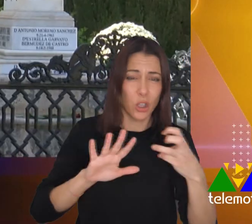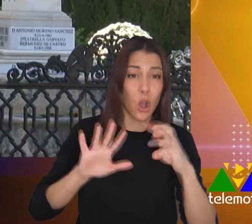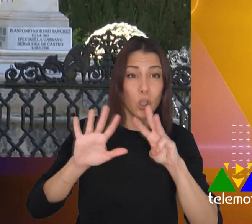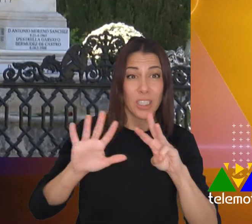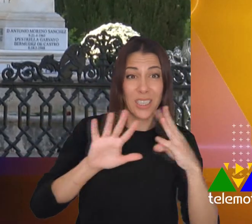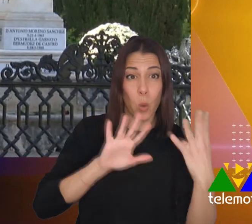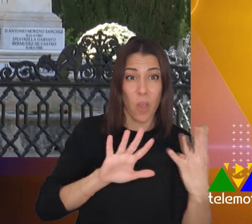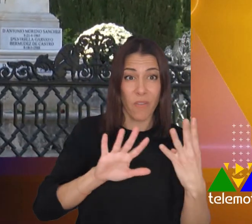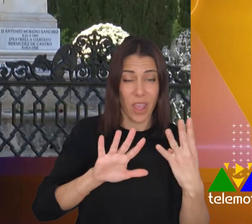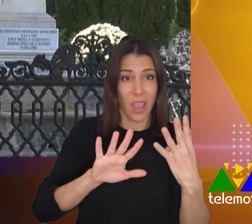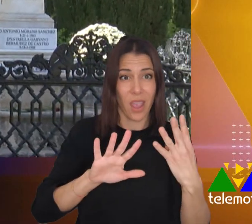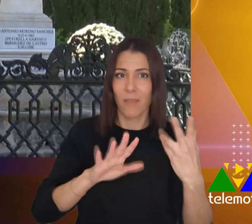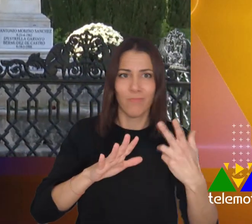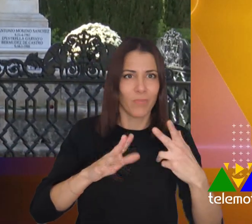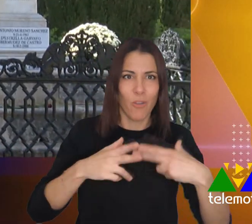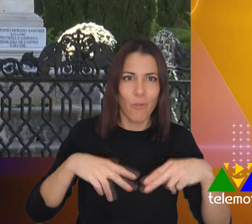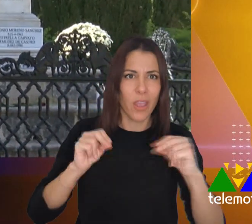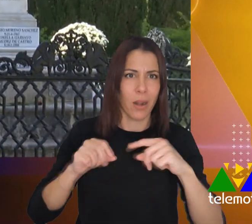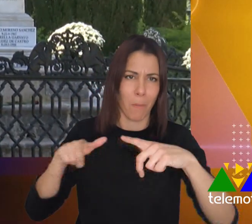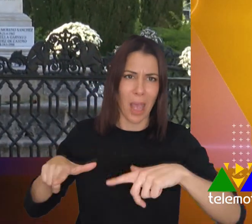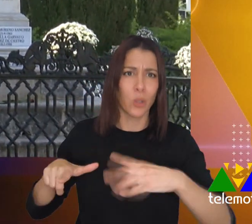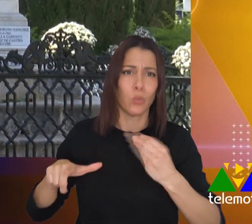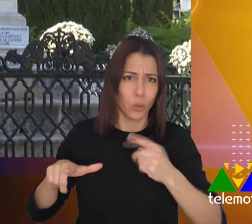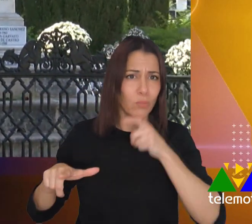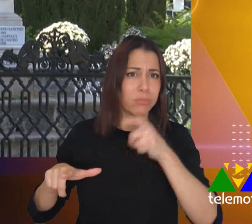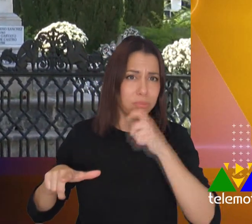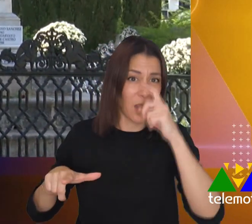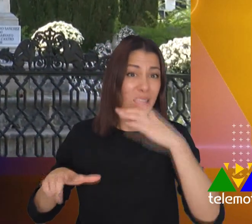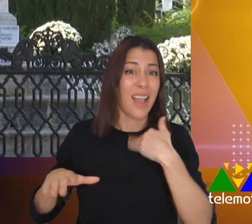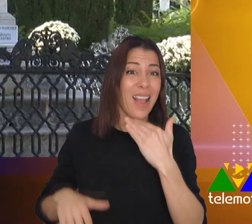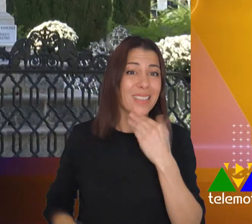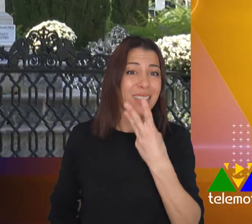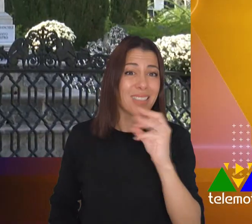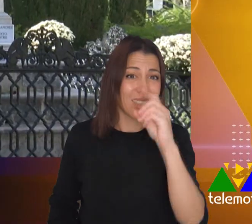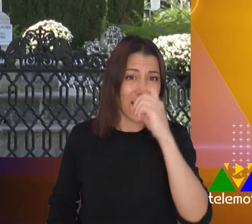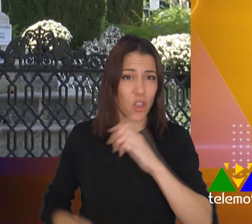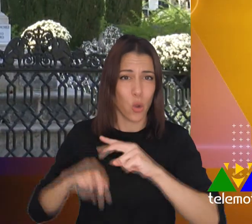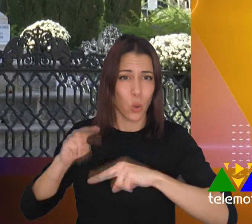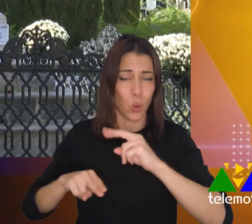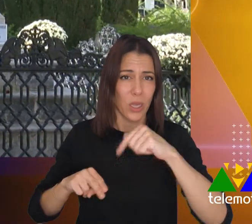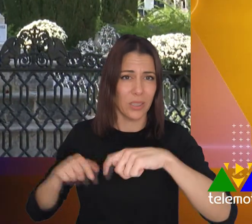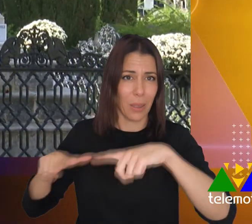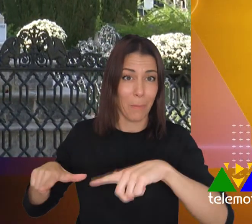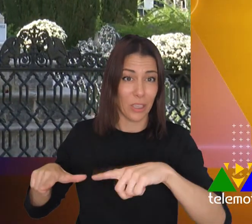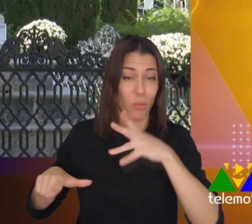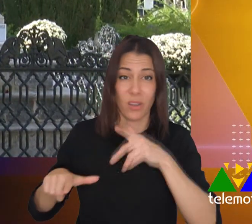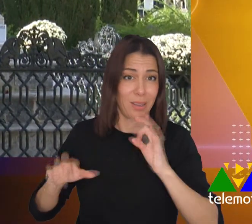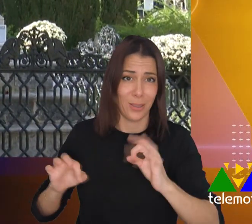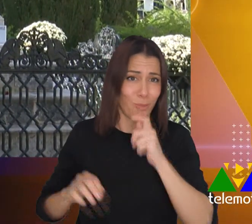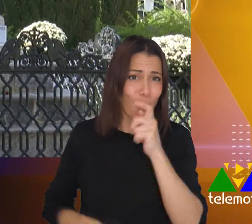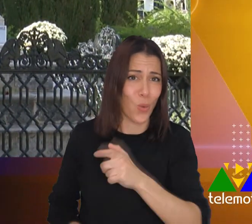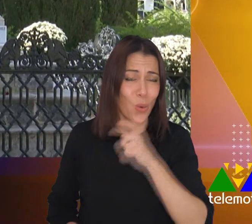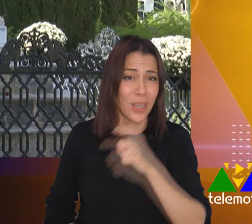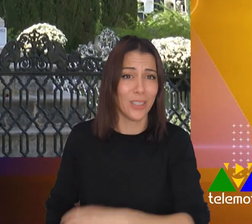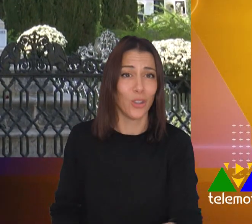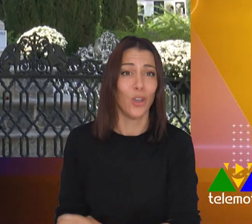1889 no se termina este patio, es decir, que tardaron unos cuantos años, prácticamente 30 años en construir este patio. Las cosas de palacio van despacio